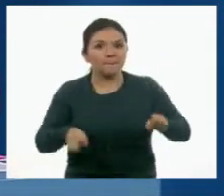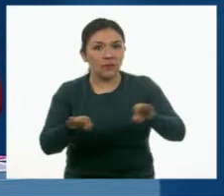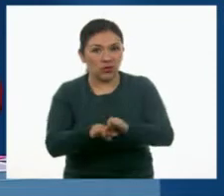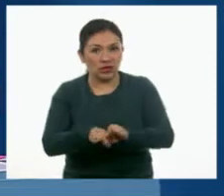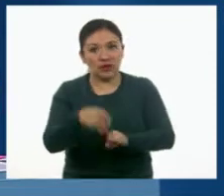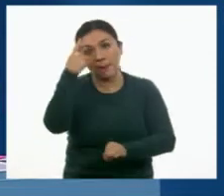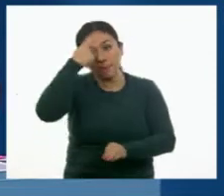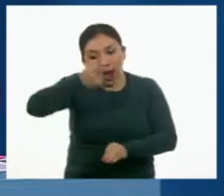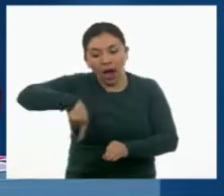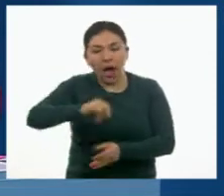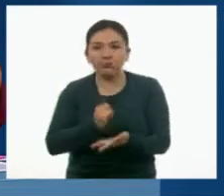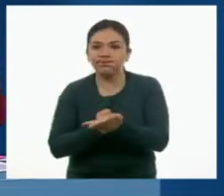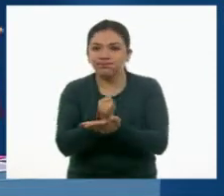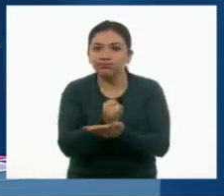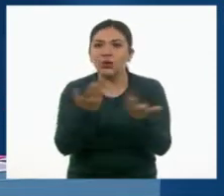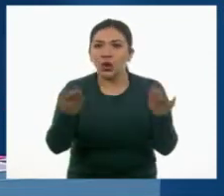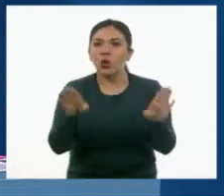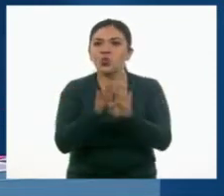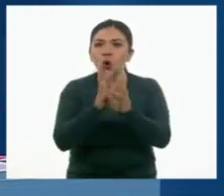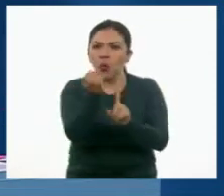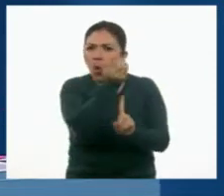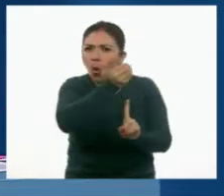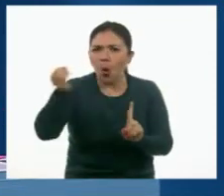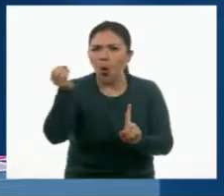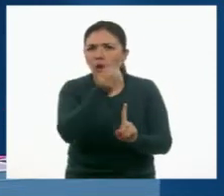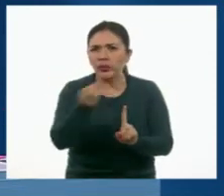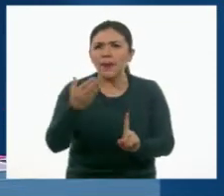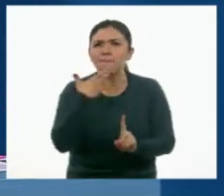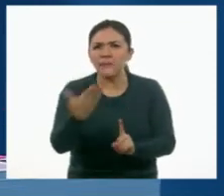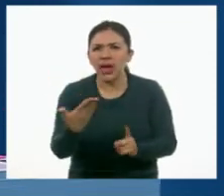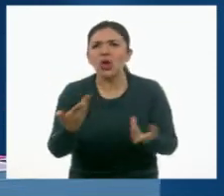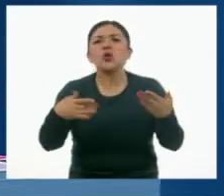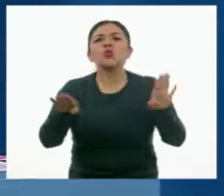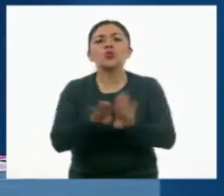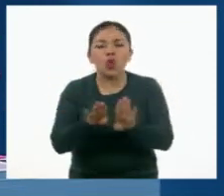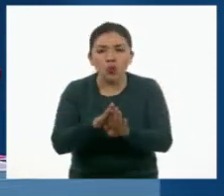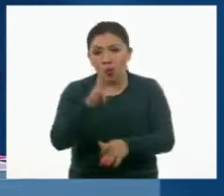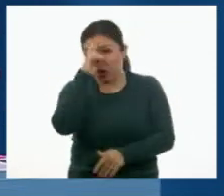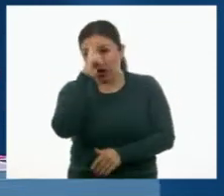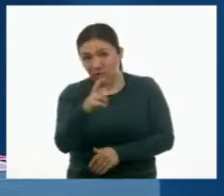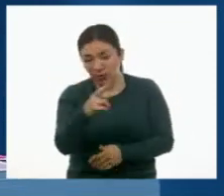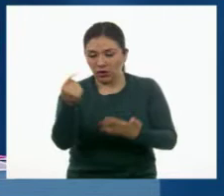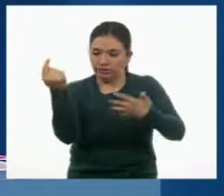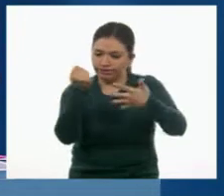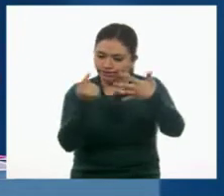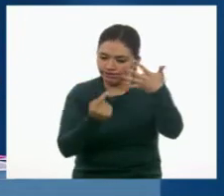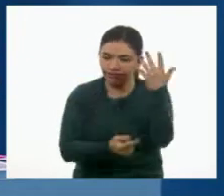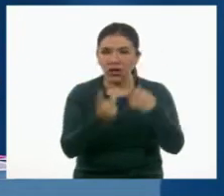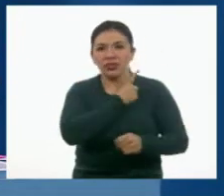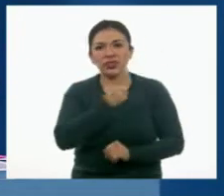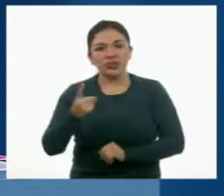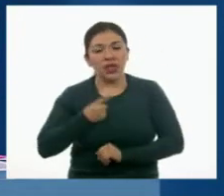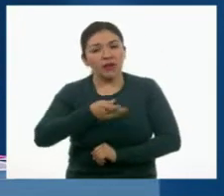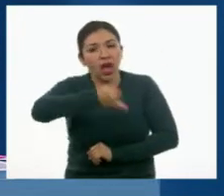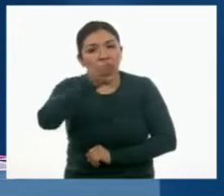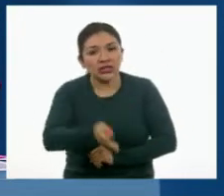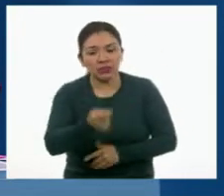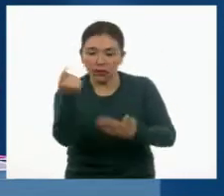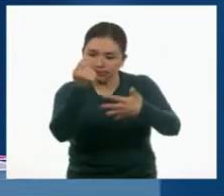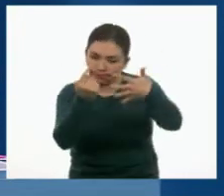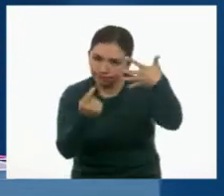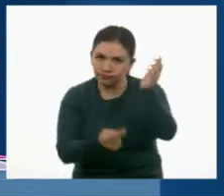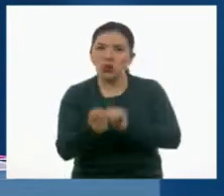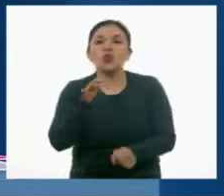Para determinar, bueno, vamos a organizarnos de esta manera, vamos a respetar esto, tenemos que tener tolerancia a lo mejor con los que están enfermos